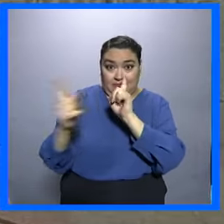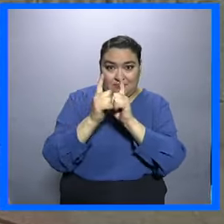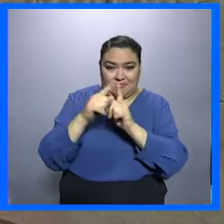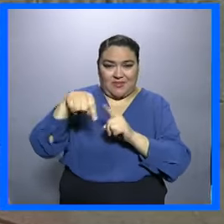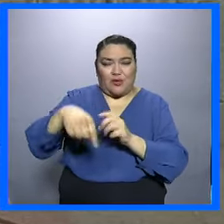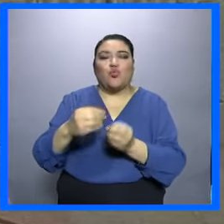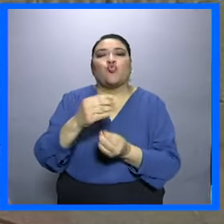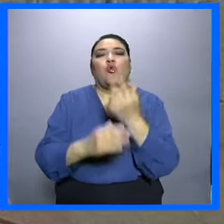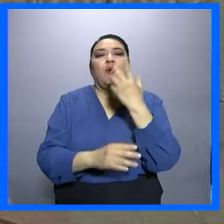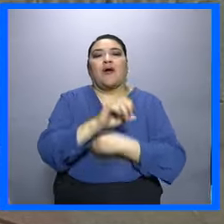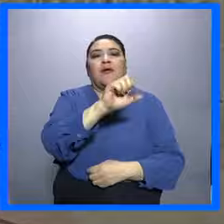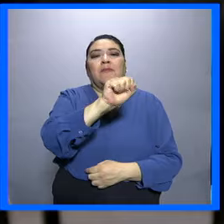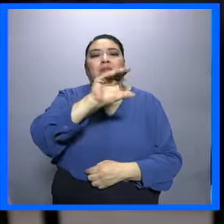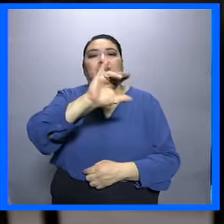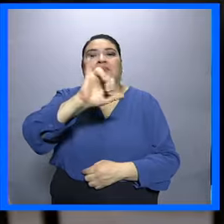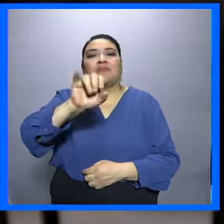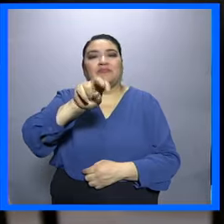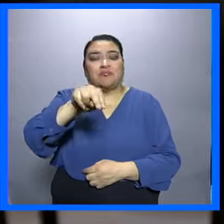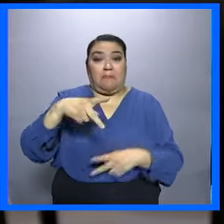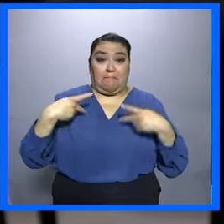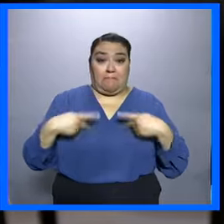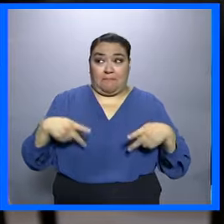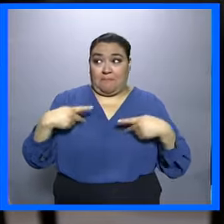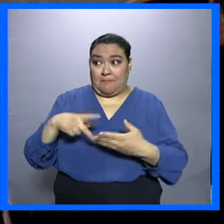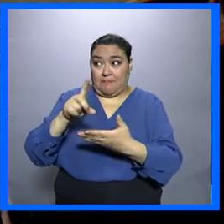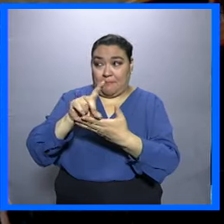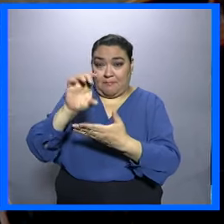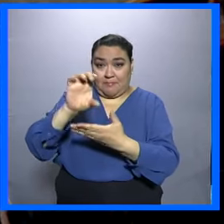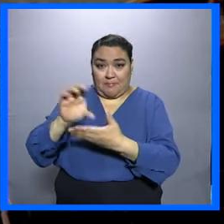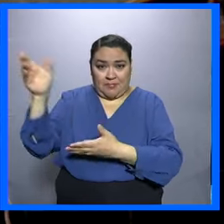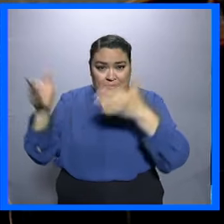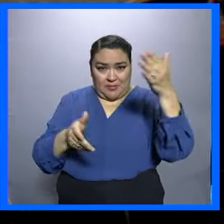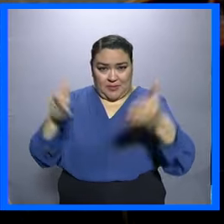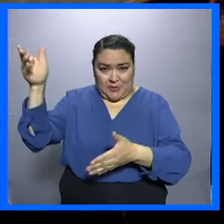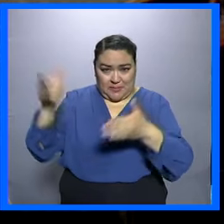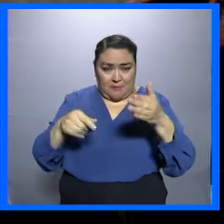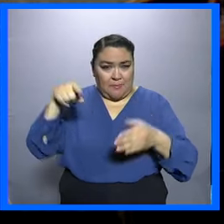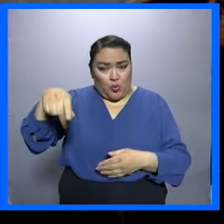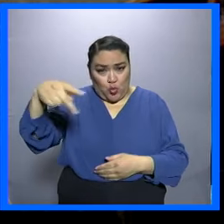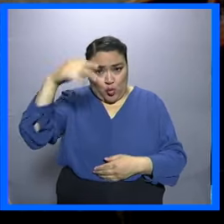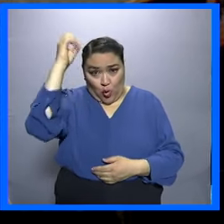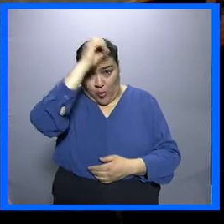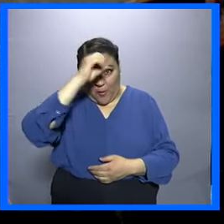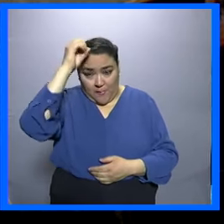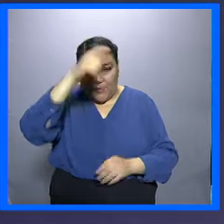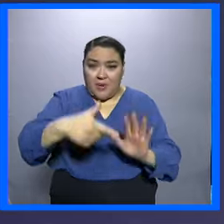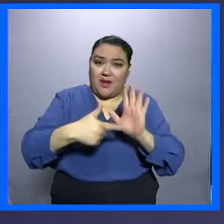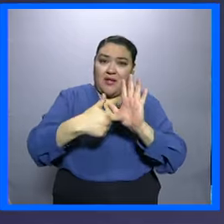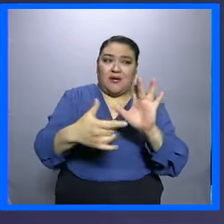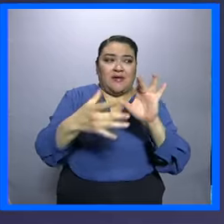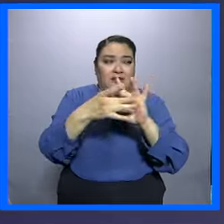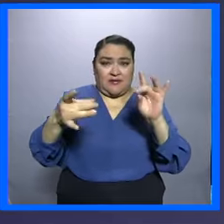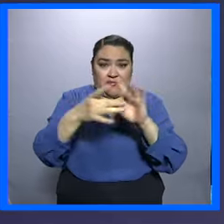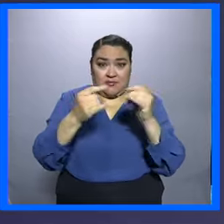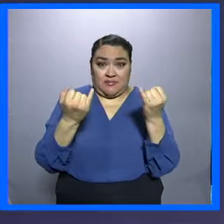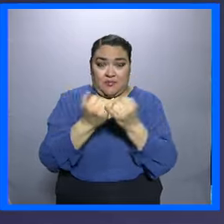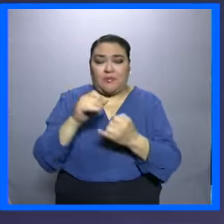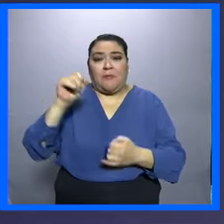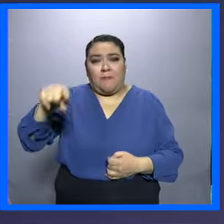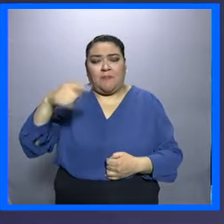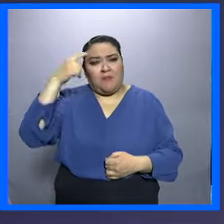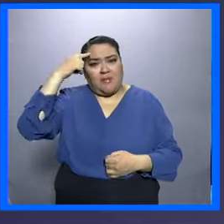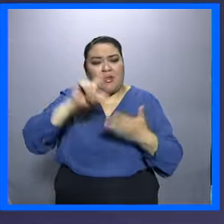Corte de Justicia de la Nación. Personas con discapacidad fueron convocadas a opinar sobre un cambio de criterio relacionado con la